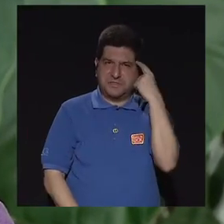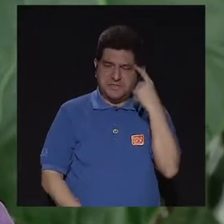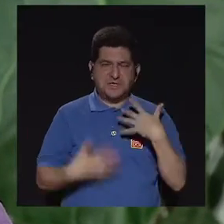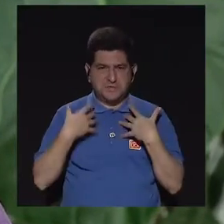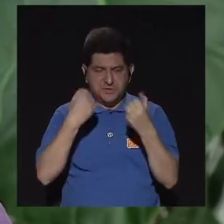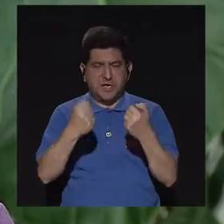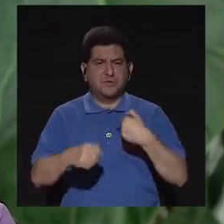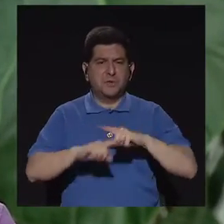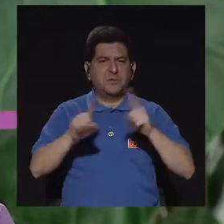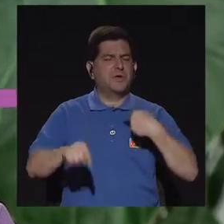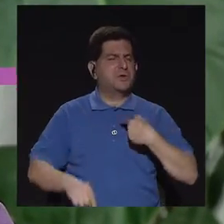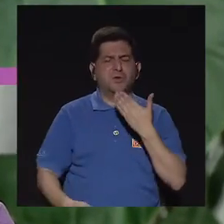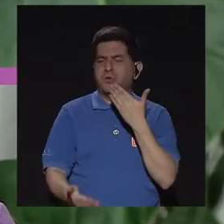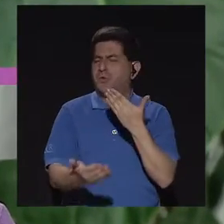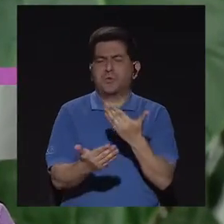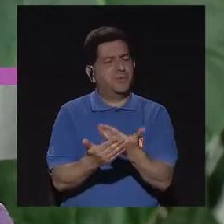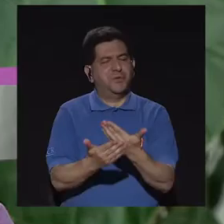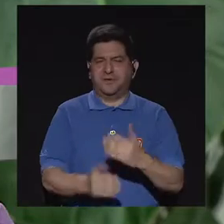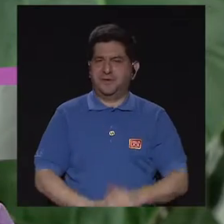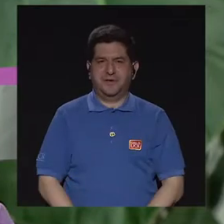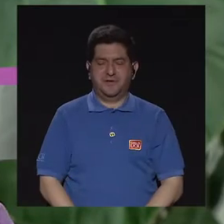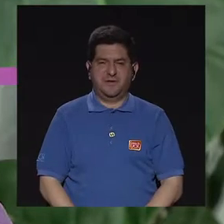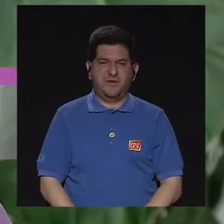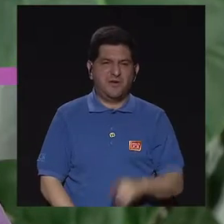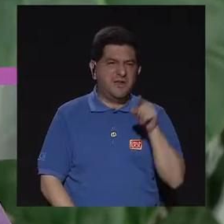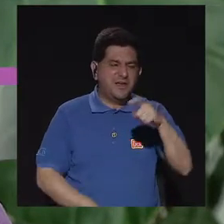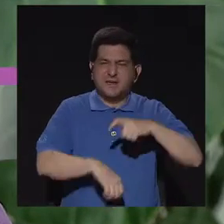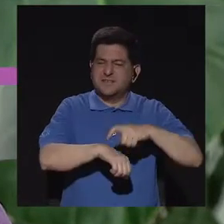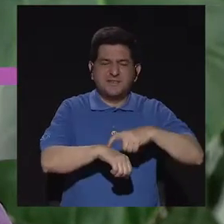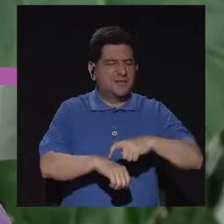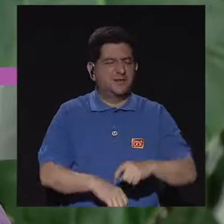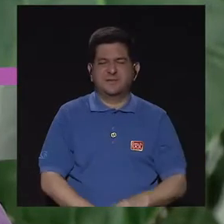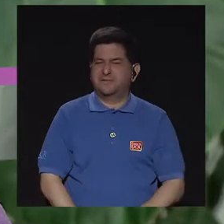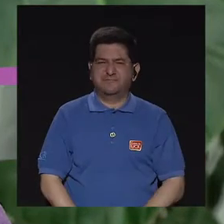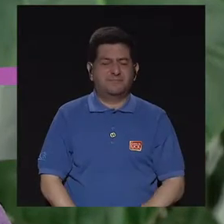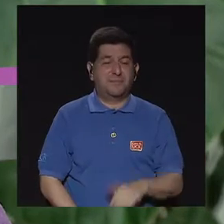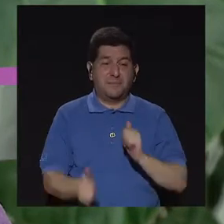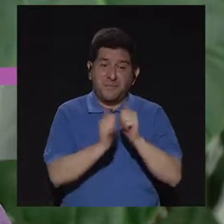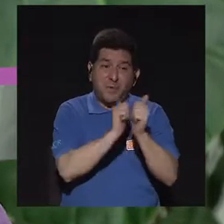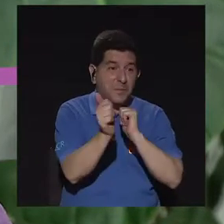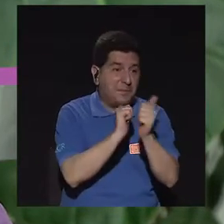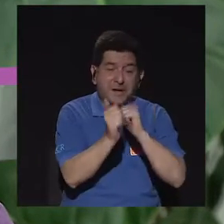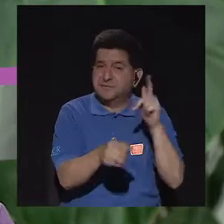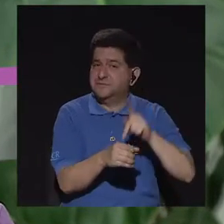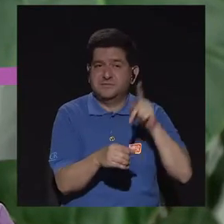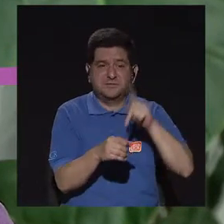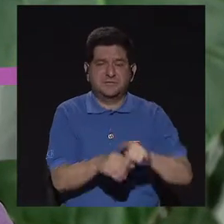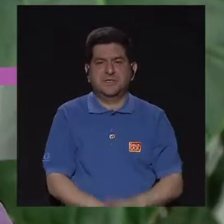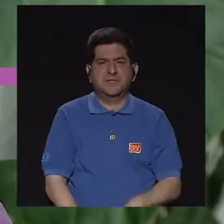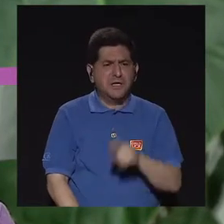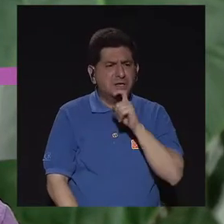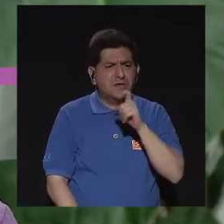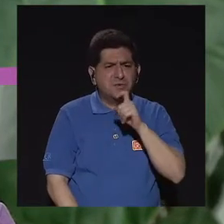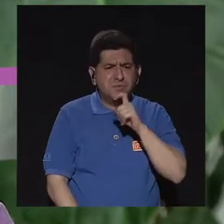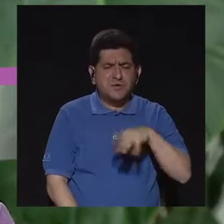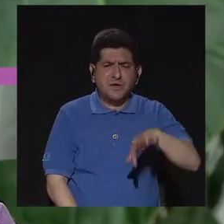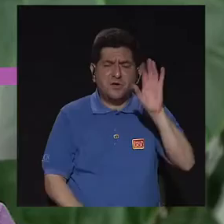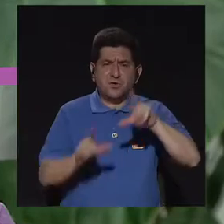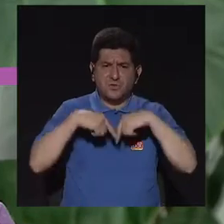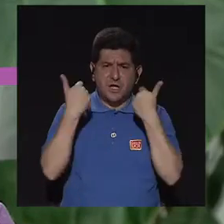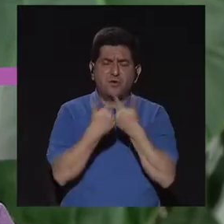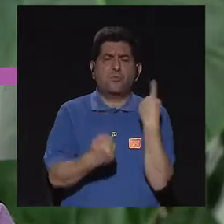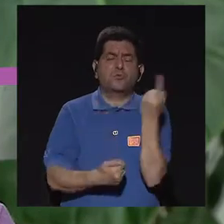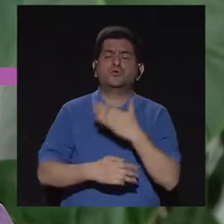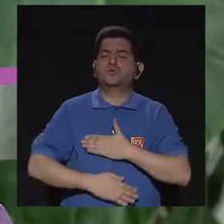pero realmente ni soy muy bueno, ni tampoco disponía en ese momento del tiempo para entrar en campeonatos y todo, y cuesta mucho encontrar